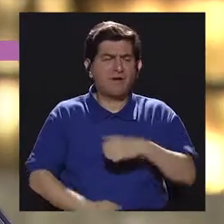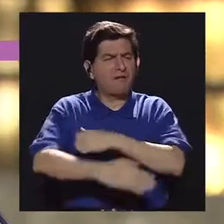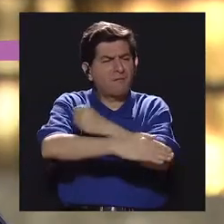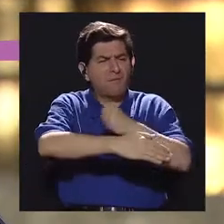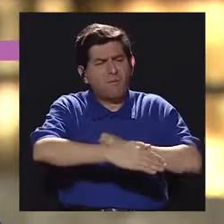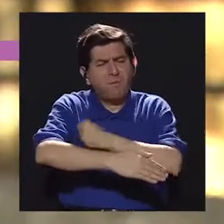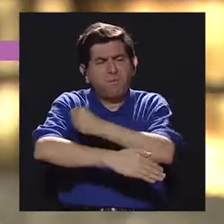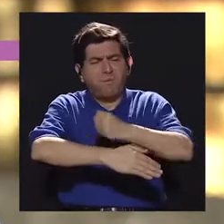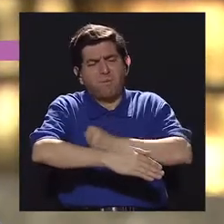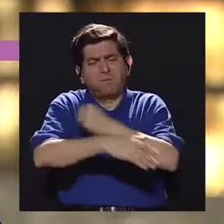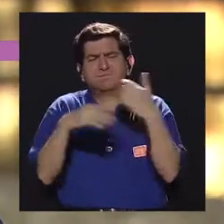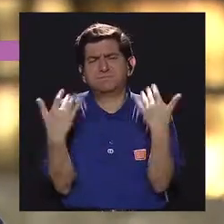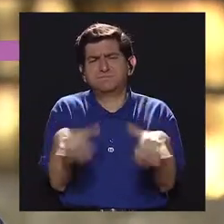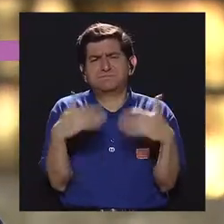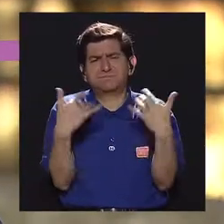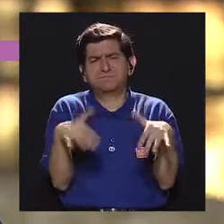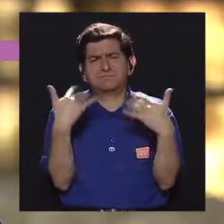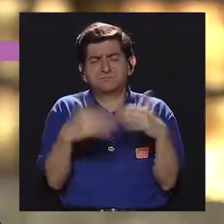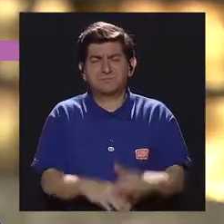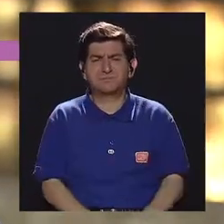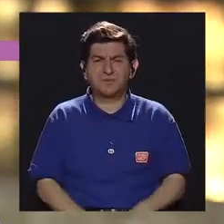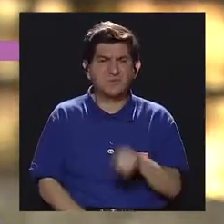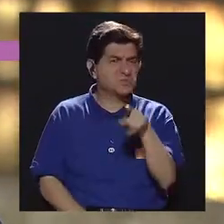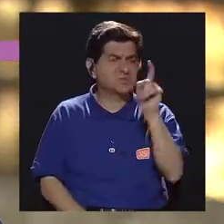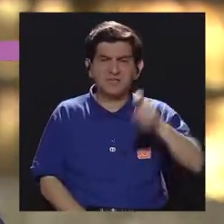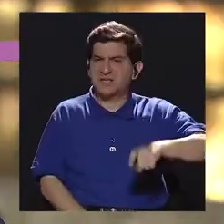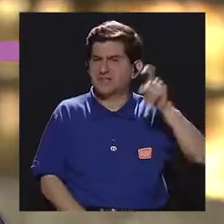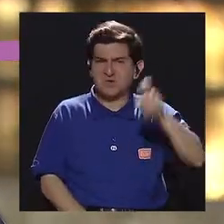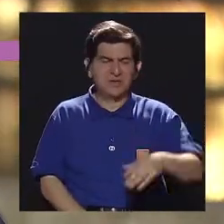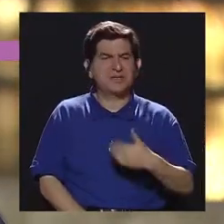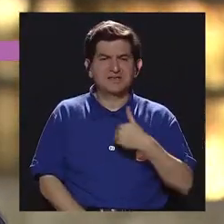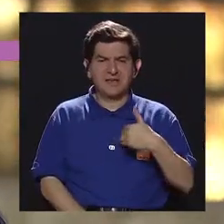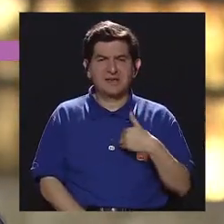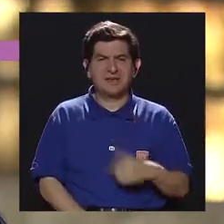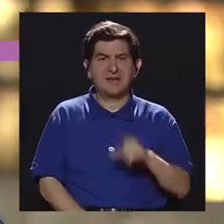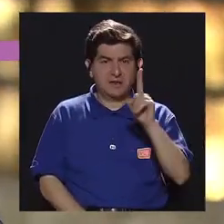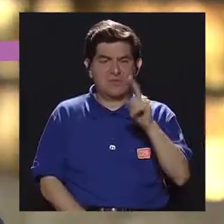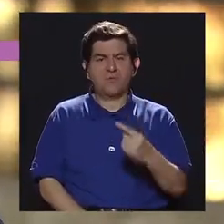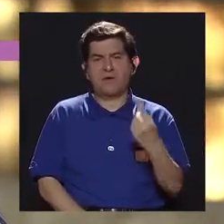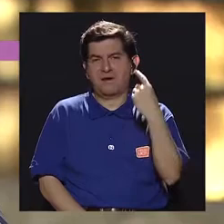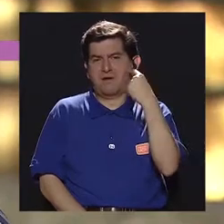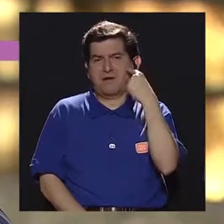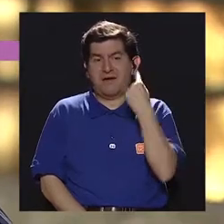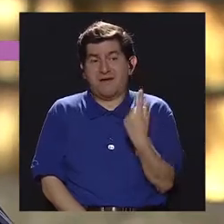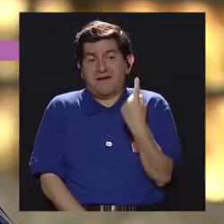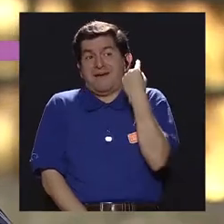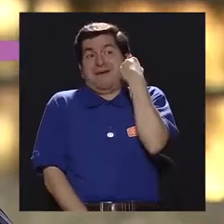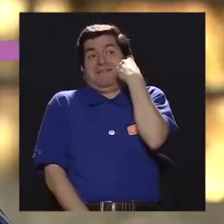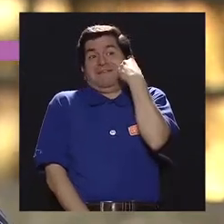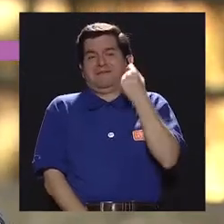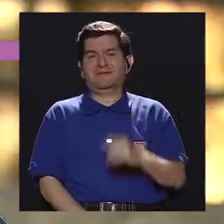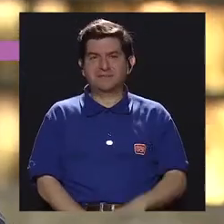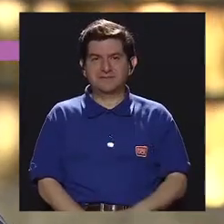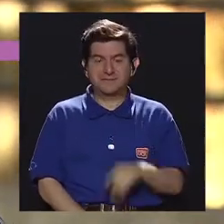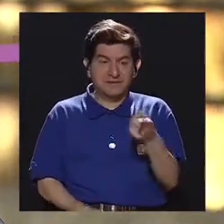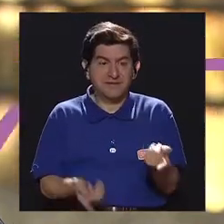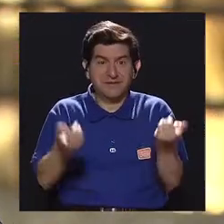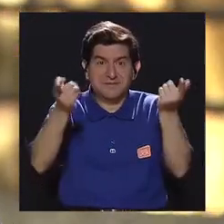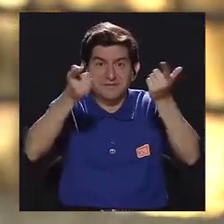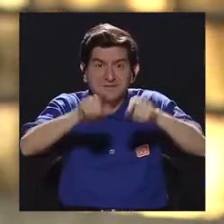muy cocinada, ¿verdad? Entonces, no tenés la necesidad de tener una muela tan atrás, porque estando tan